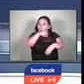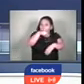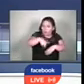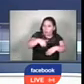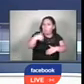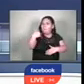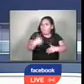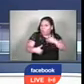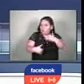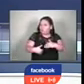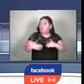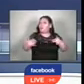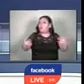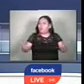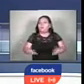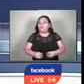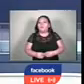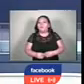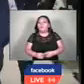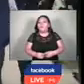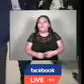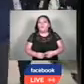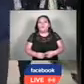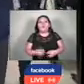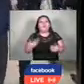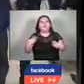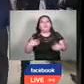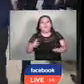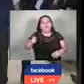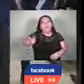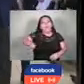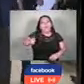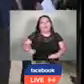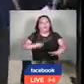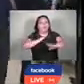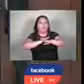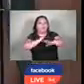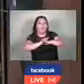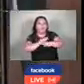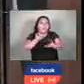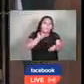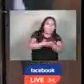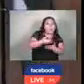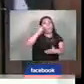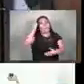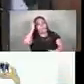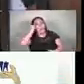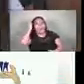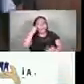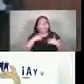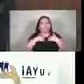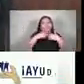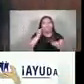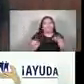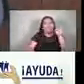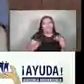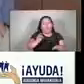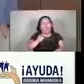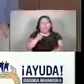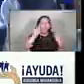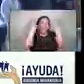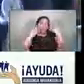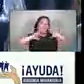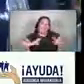encuentra este proceso. La defensa ha iniciado con la presentación de sus alegatos en la audiencia preliminar en el caso saqueo